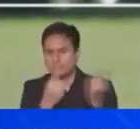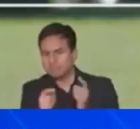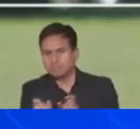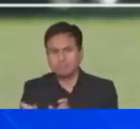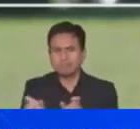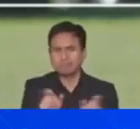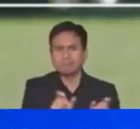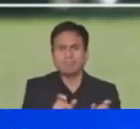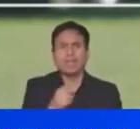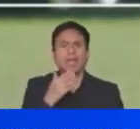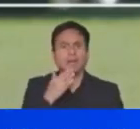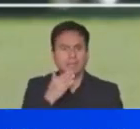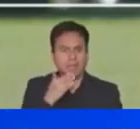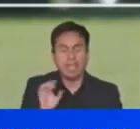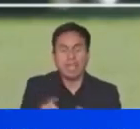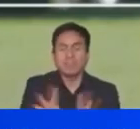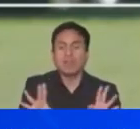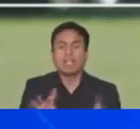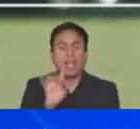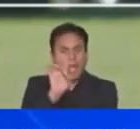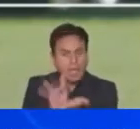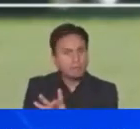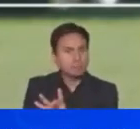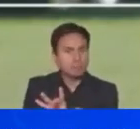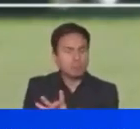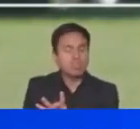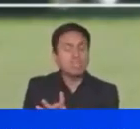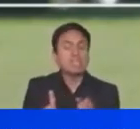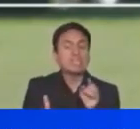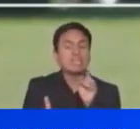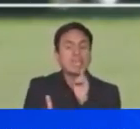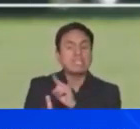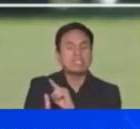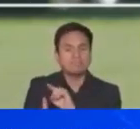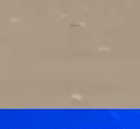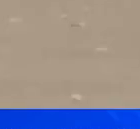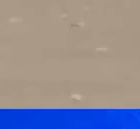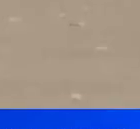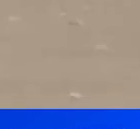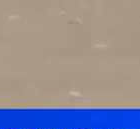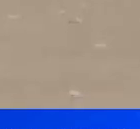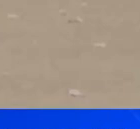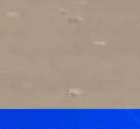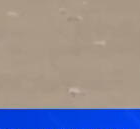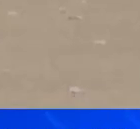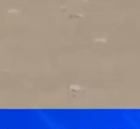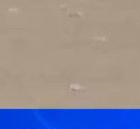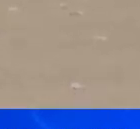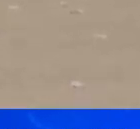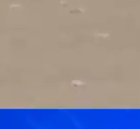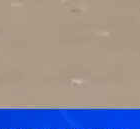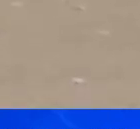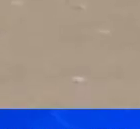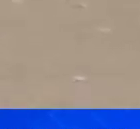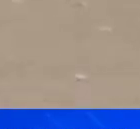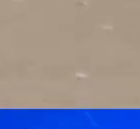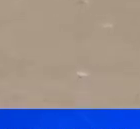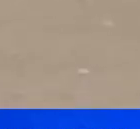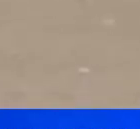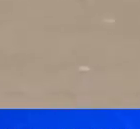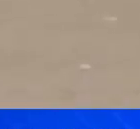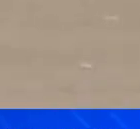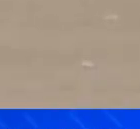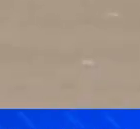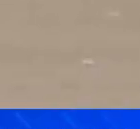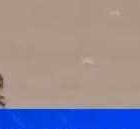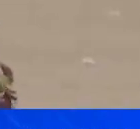y la eventual expulsión de quienes sean detenidos. La iniciativa buscó subsanar el